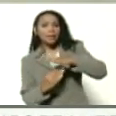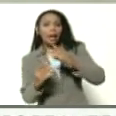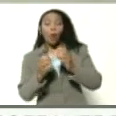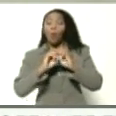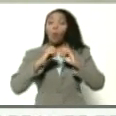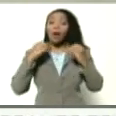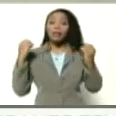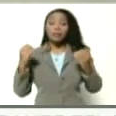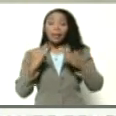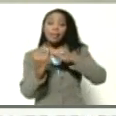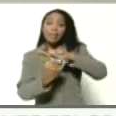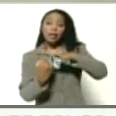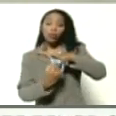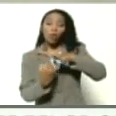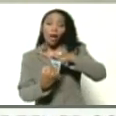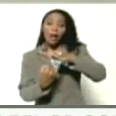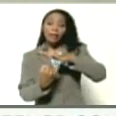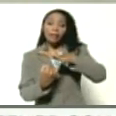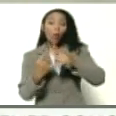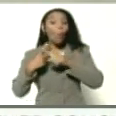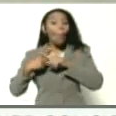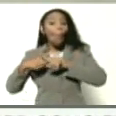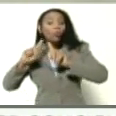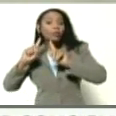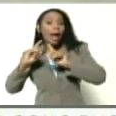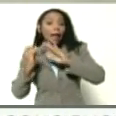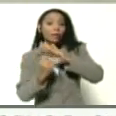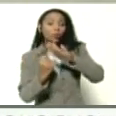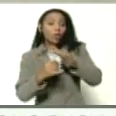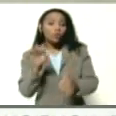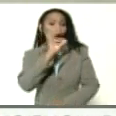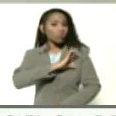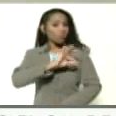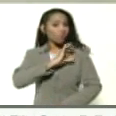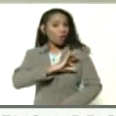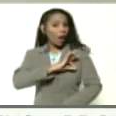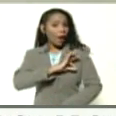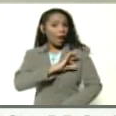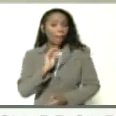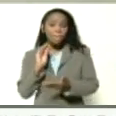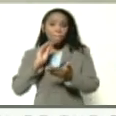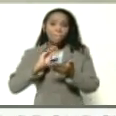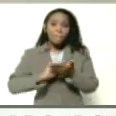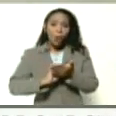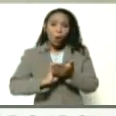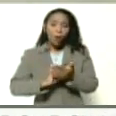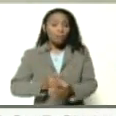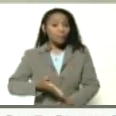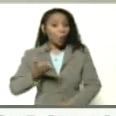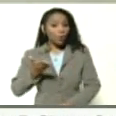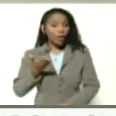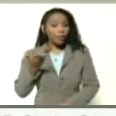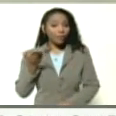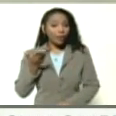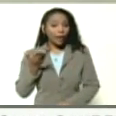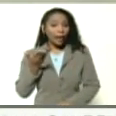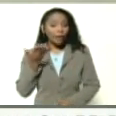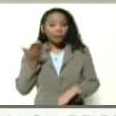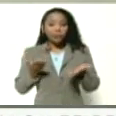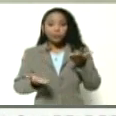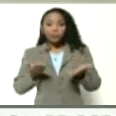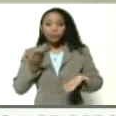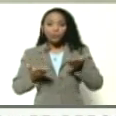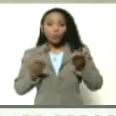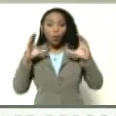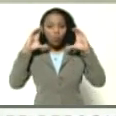organismos internacionales y otras instancias sociales incorporen y prioricen la equidad y el